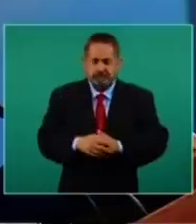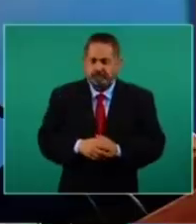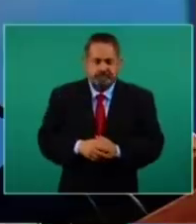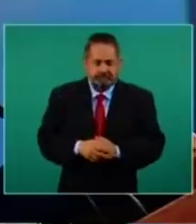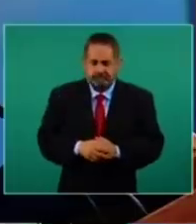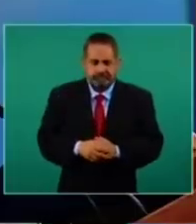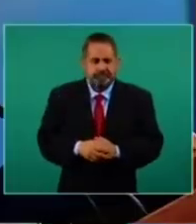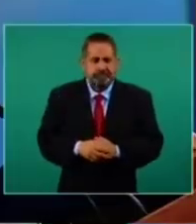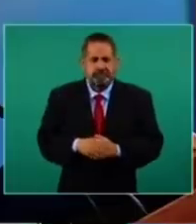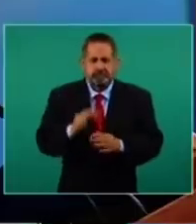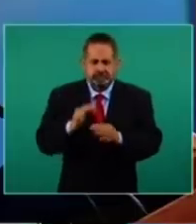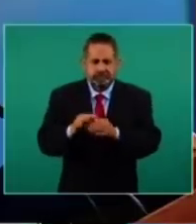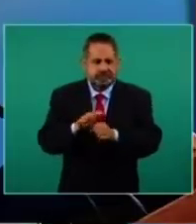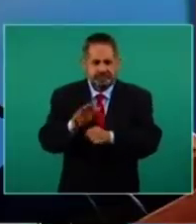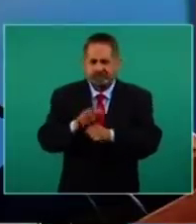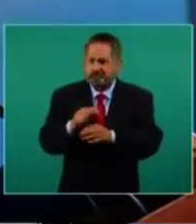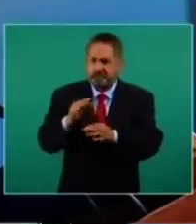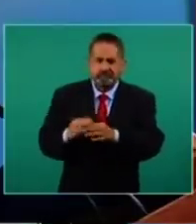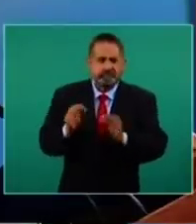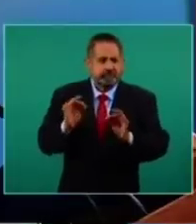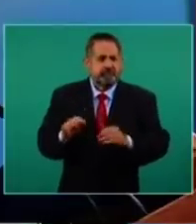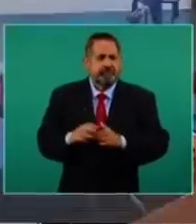Hay hasta